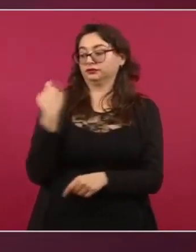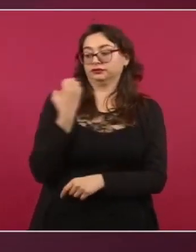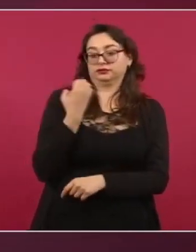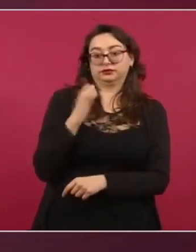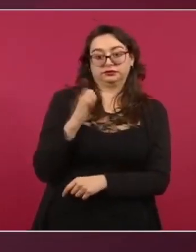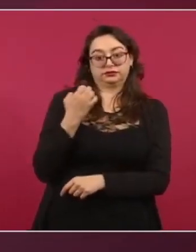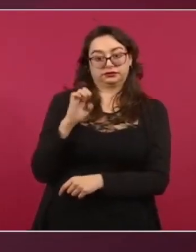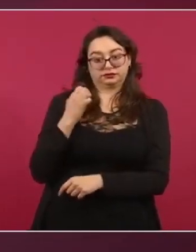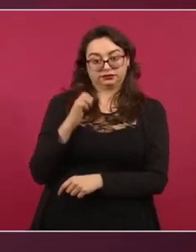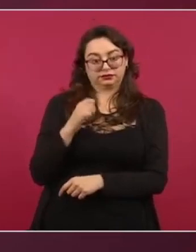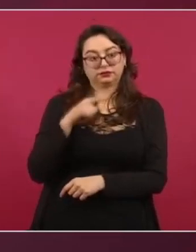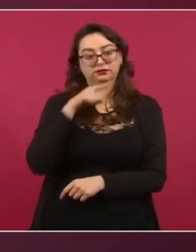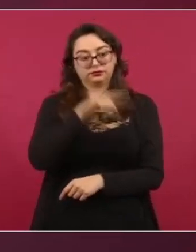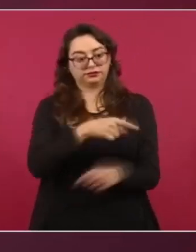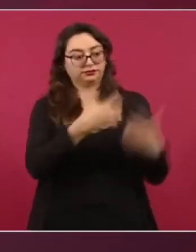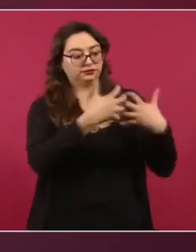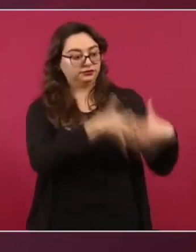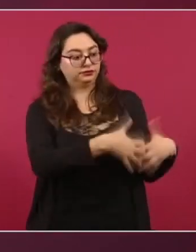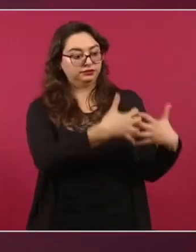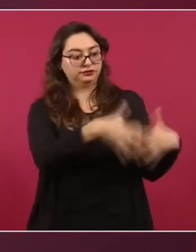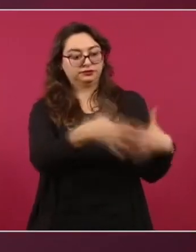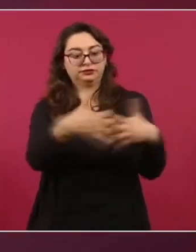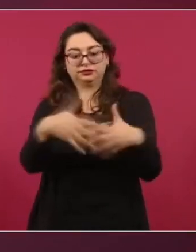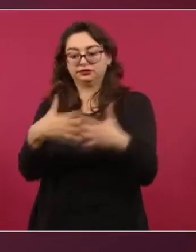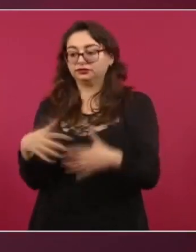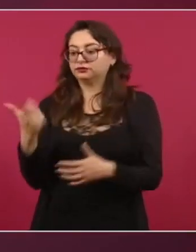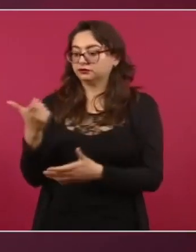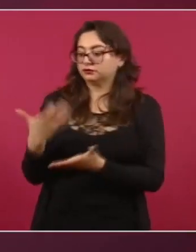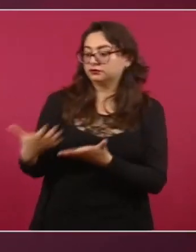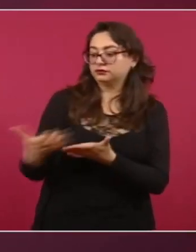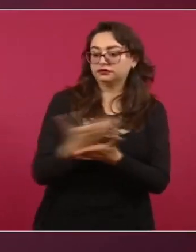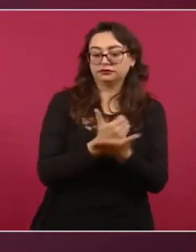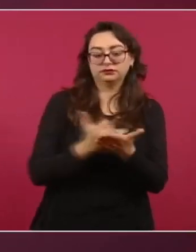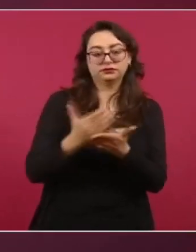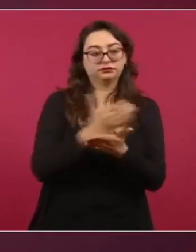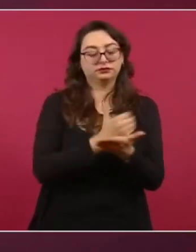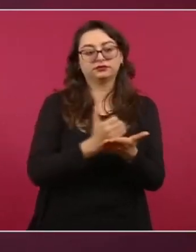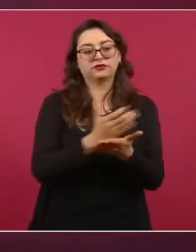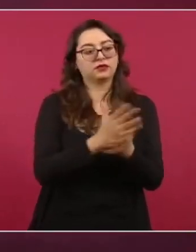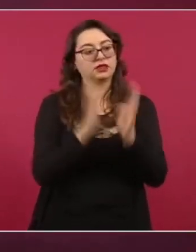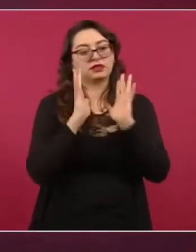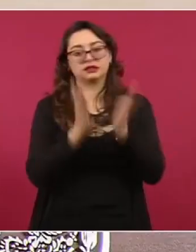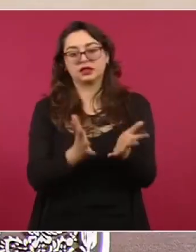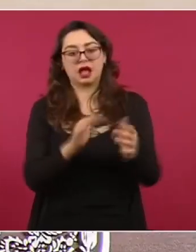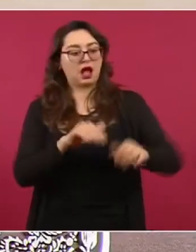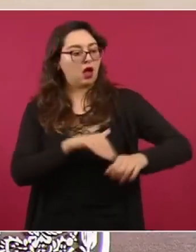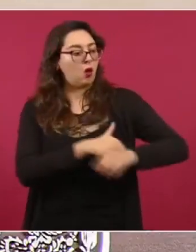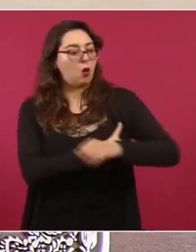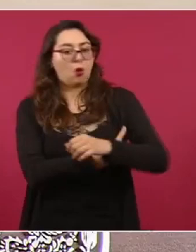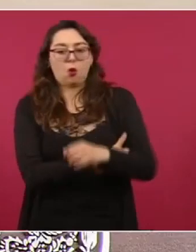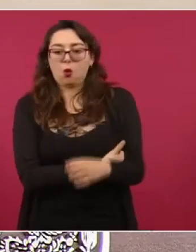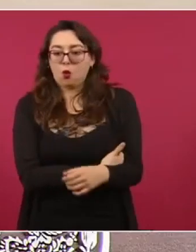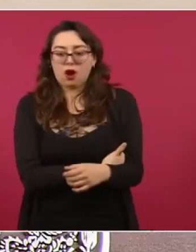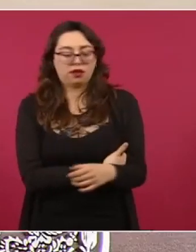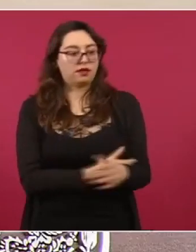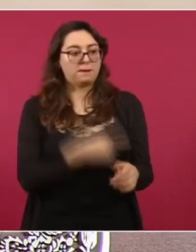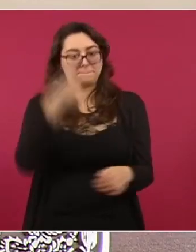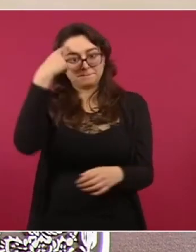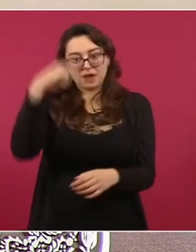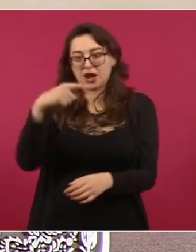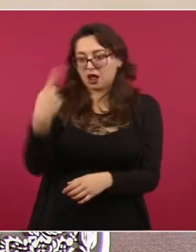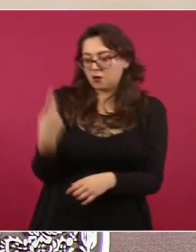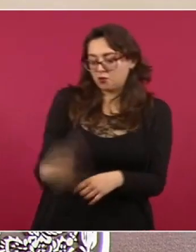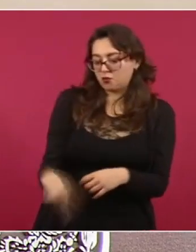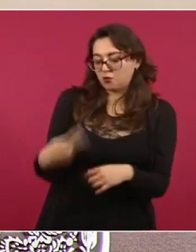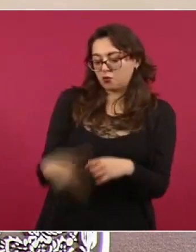favor del Estado. El vendedor recibirá una tasa de interés anual de